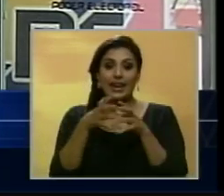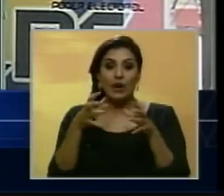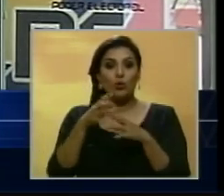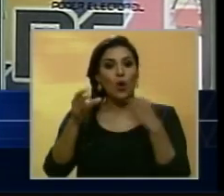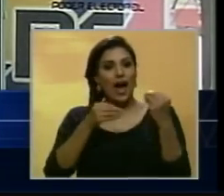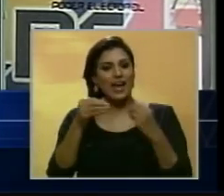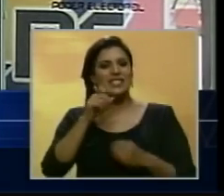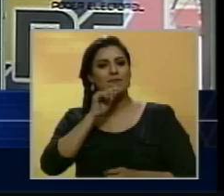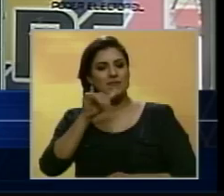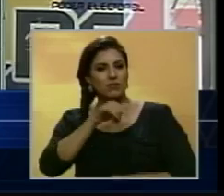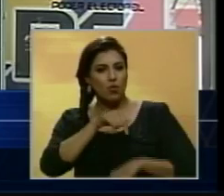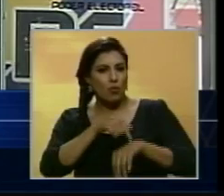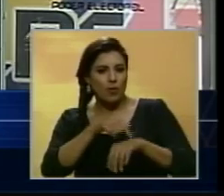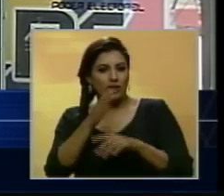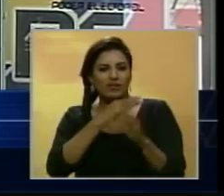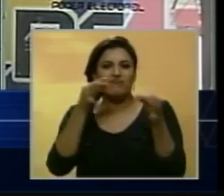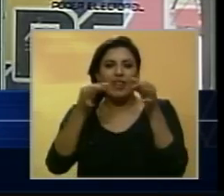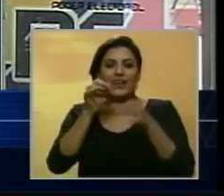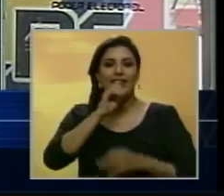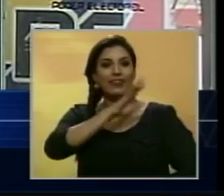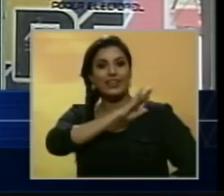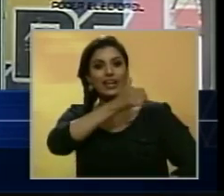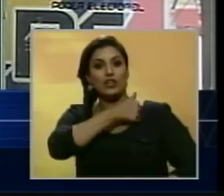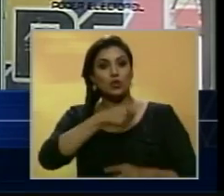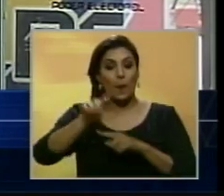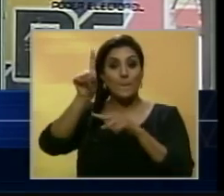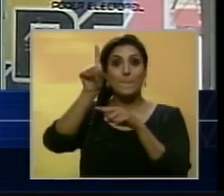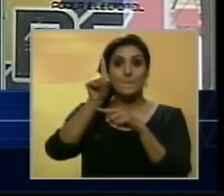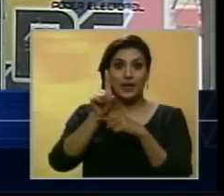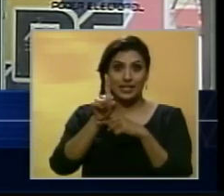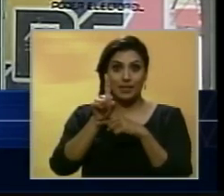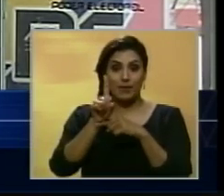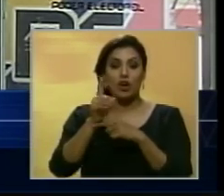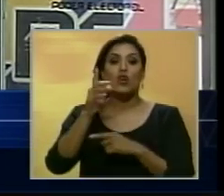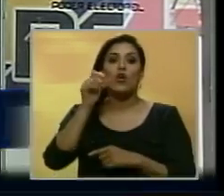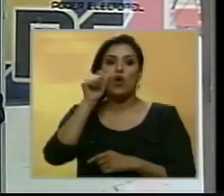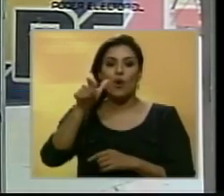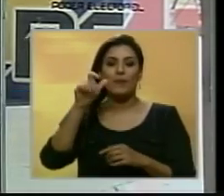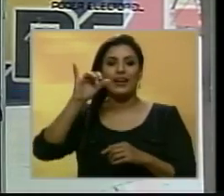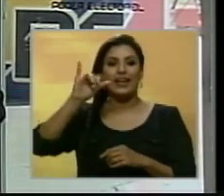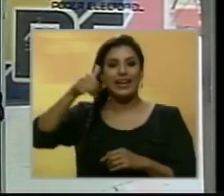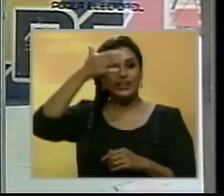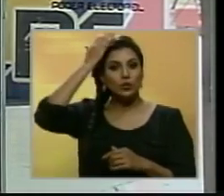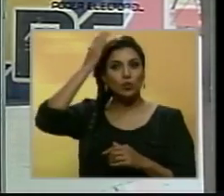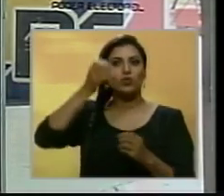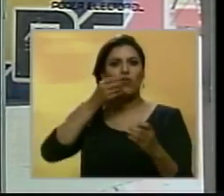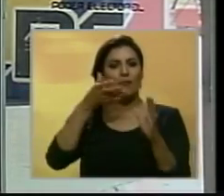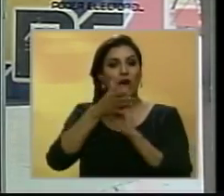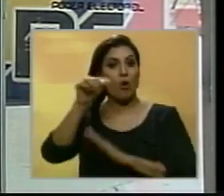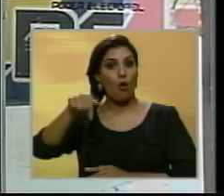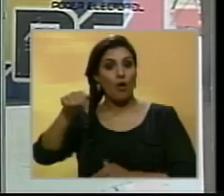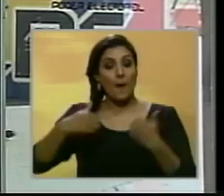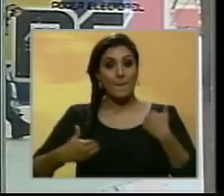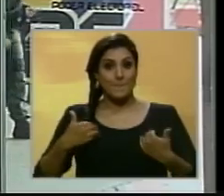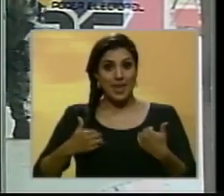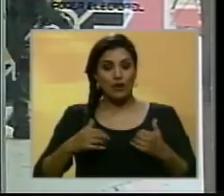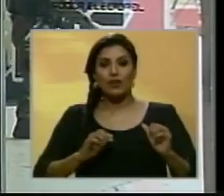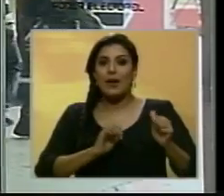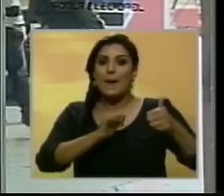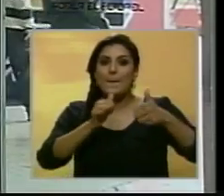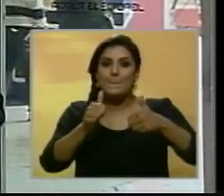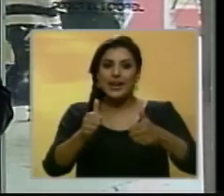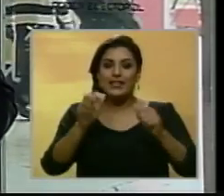que en este momento están sosteniendo con el rector principal, Luis Emilio Rondón Cho, Torrealba señaló que hoy, miércoles, se ha